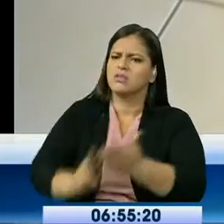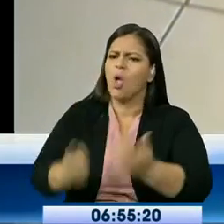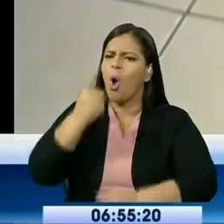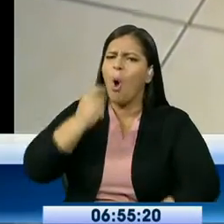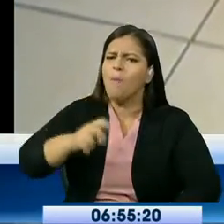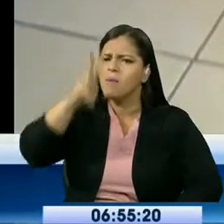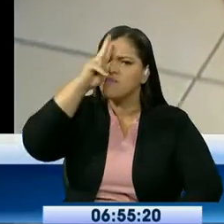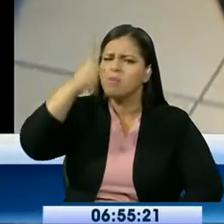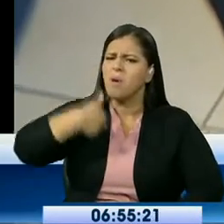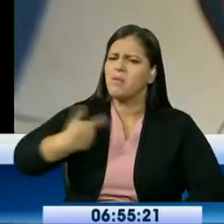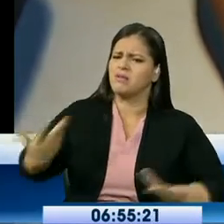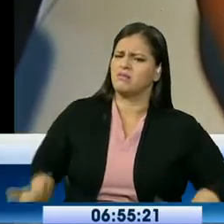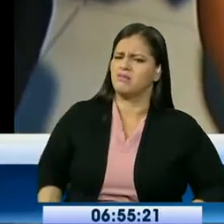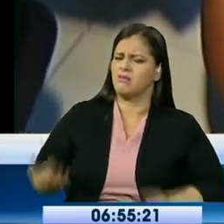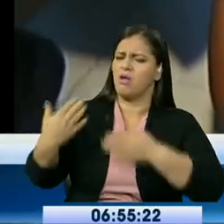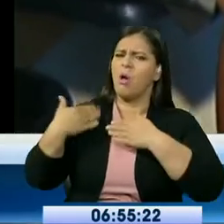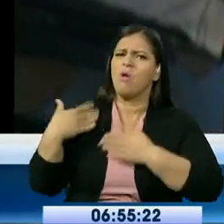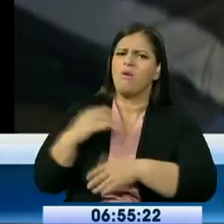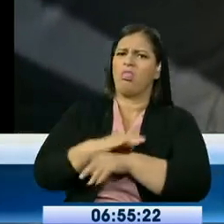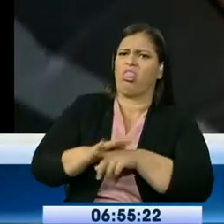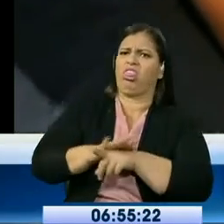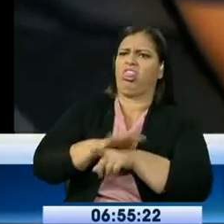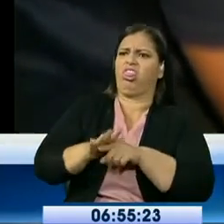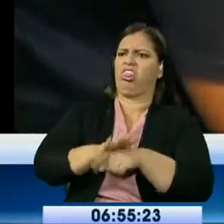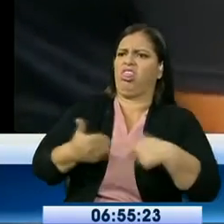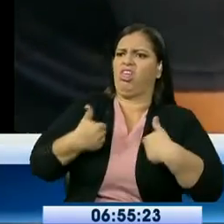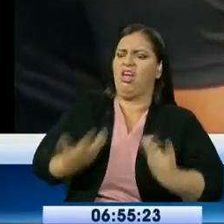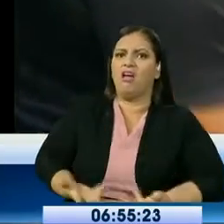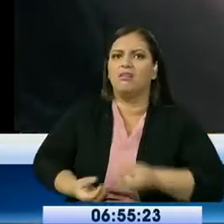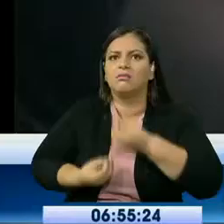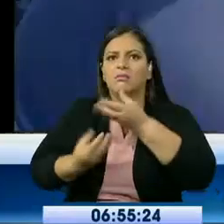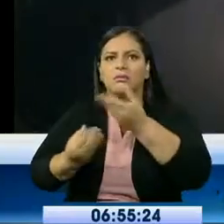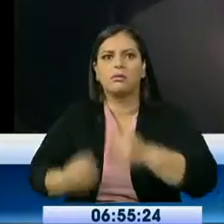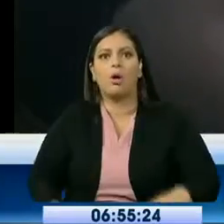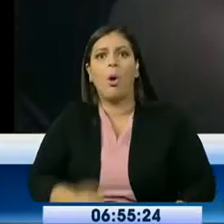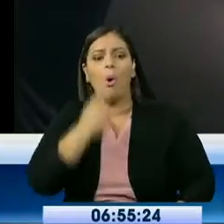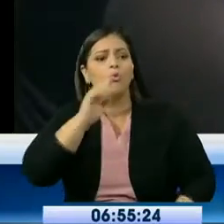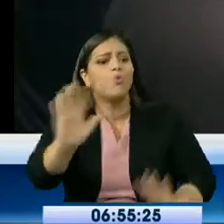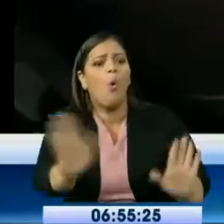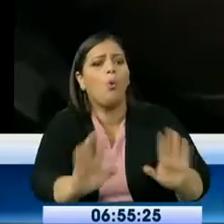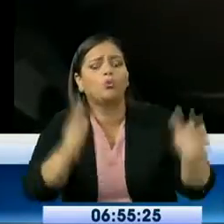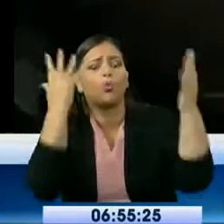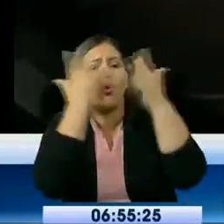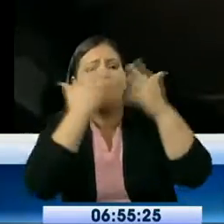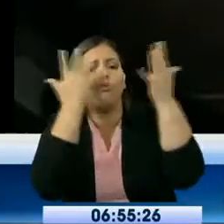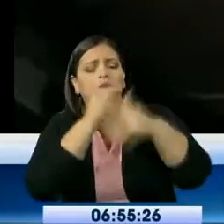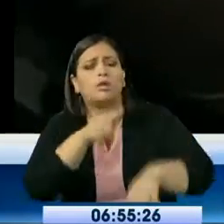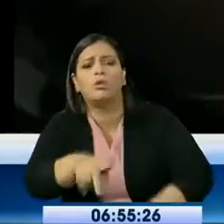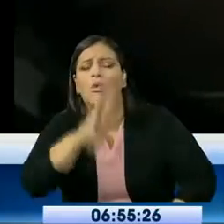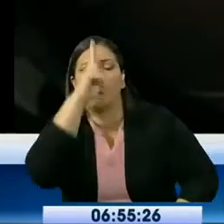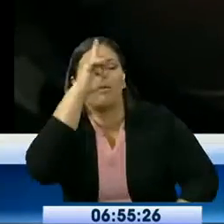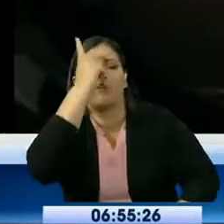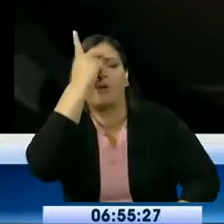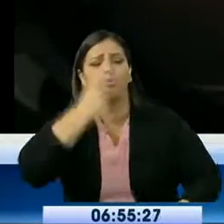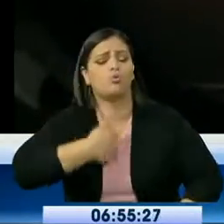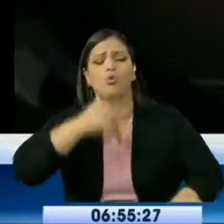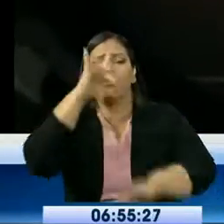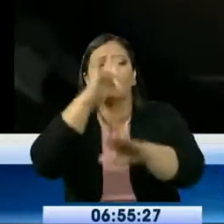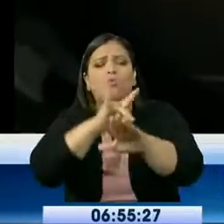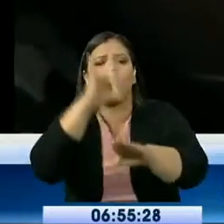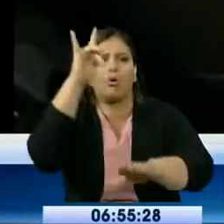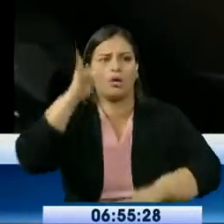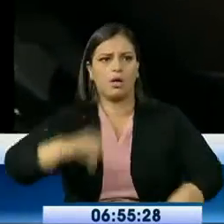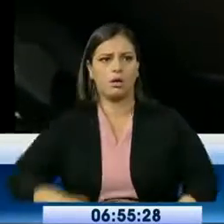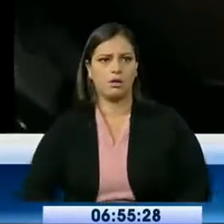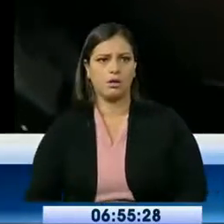mientras que el acusado asegura que todo obedece a un mal entendido. Yo no la toqué, señora. Yo le